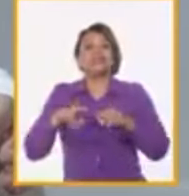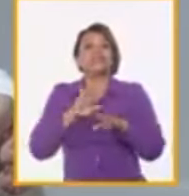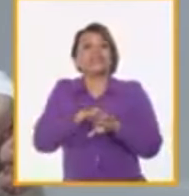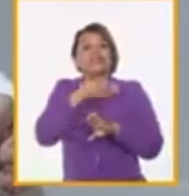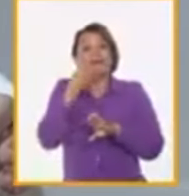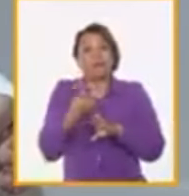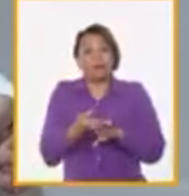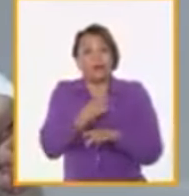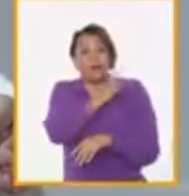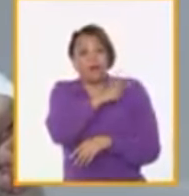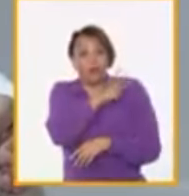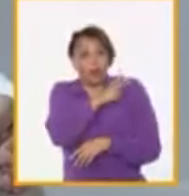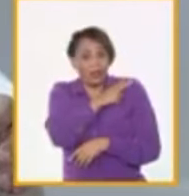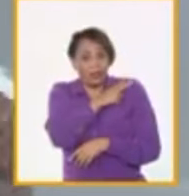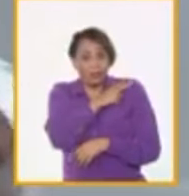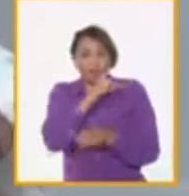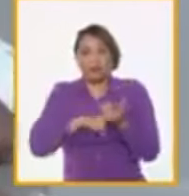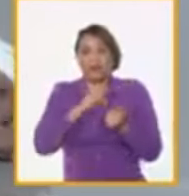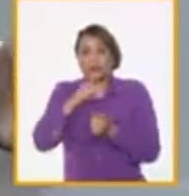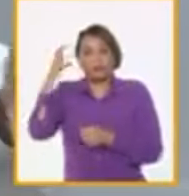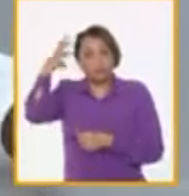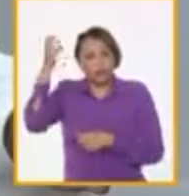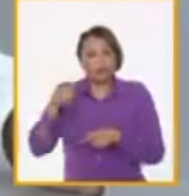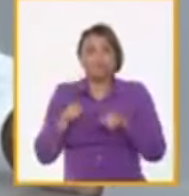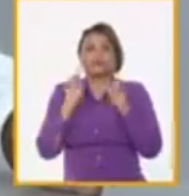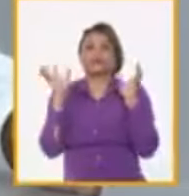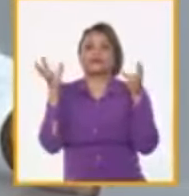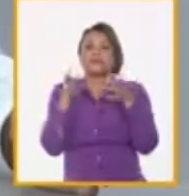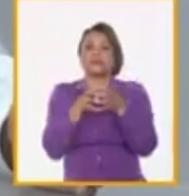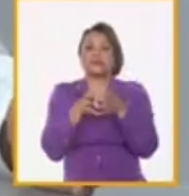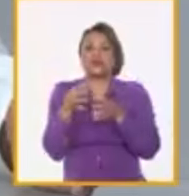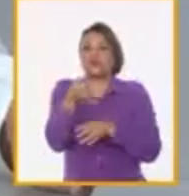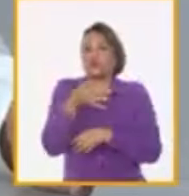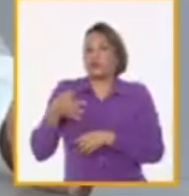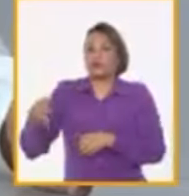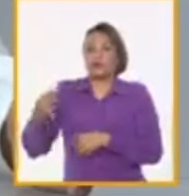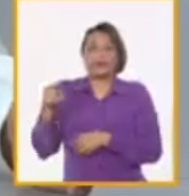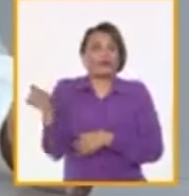máximas autoridades del partido y del gobierno, con todos los municipios,